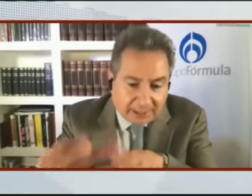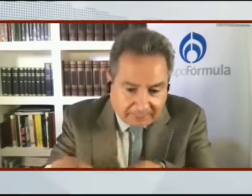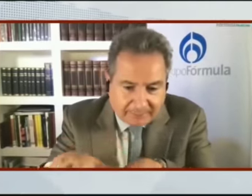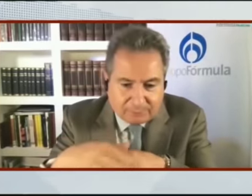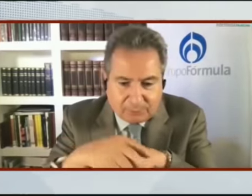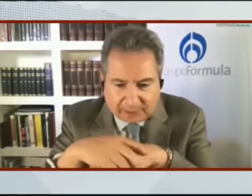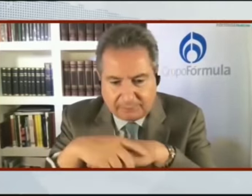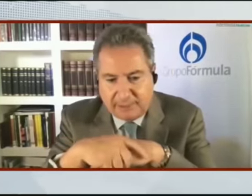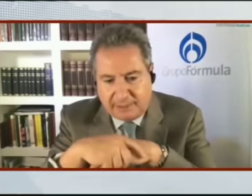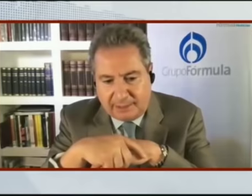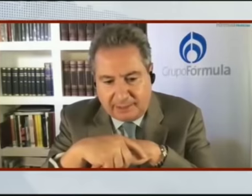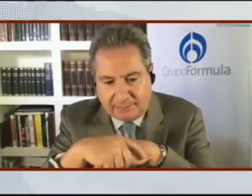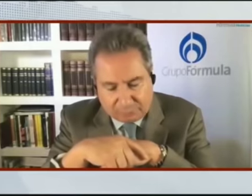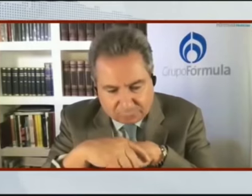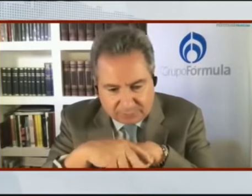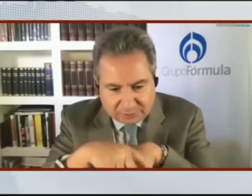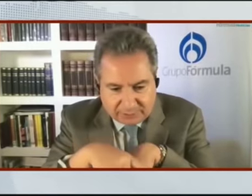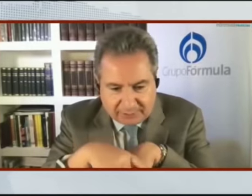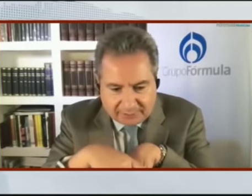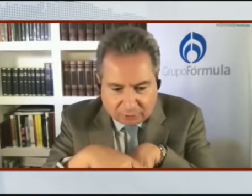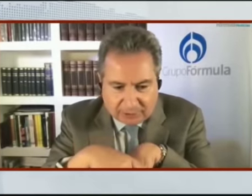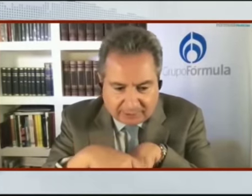PAN anuncia que va a impugnar